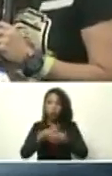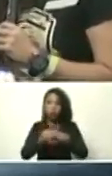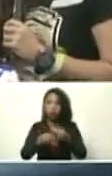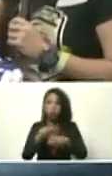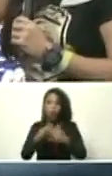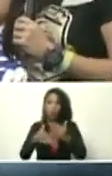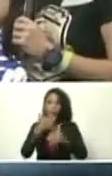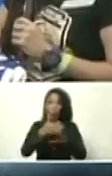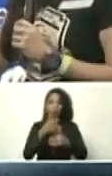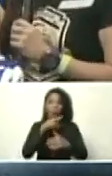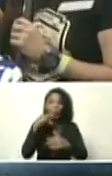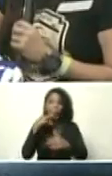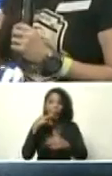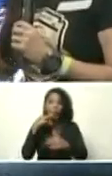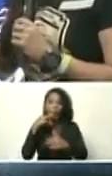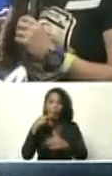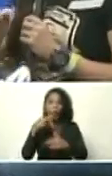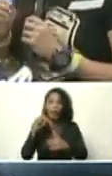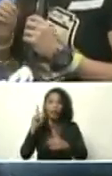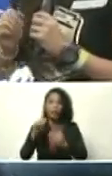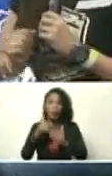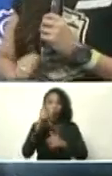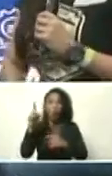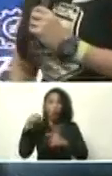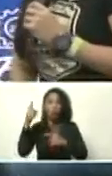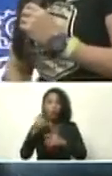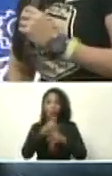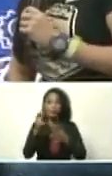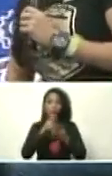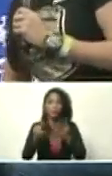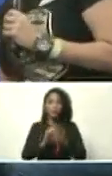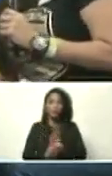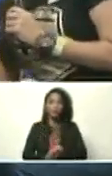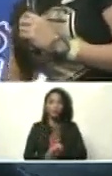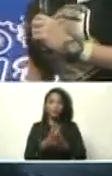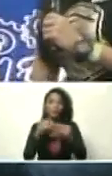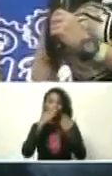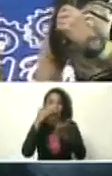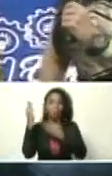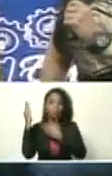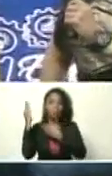y luego saborizamos. Y tenemos esta otra línea que son todos